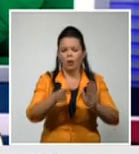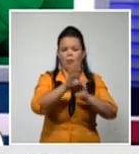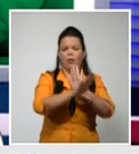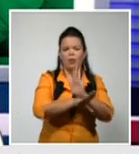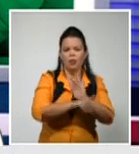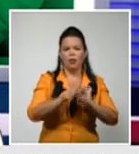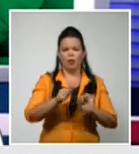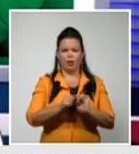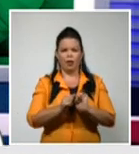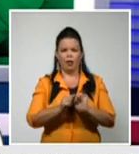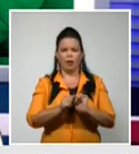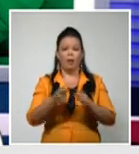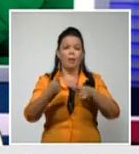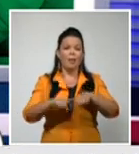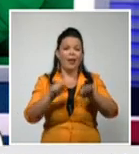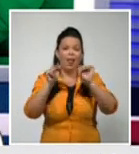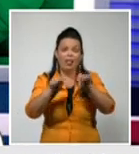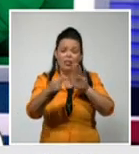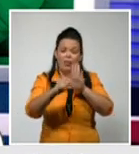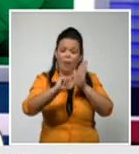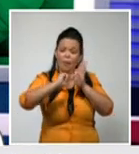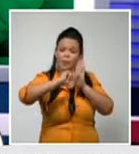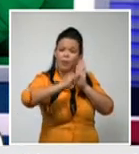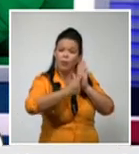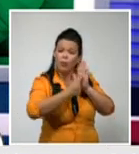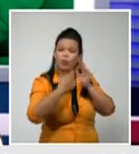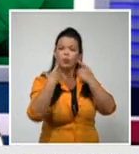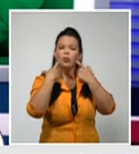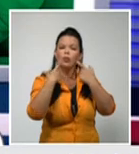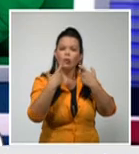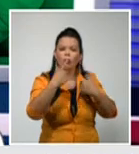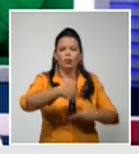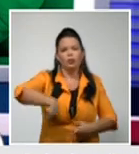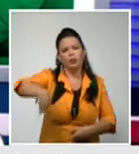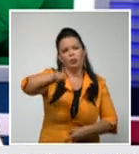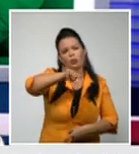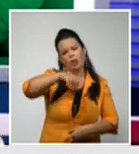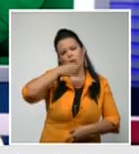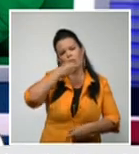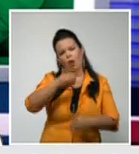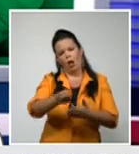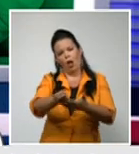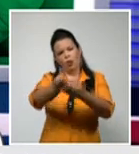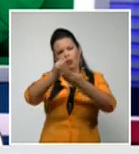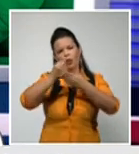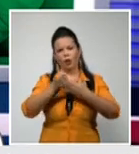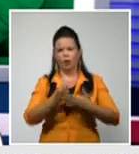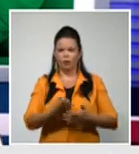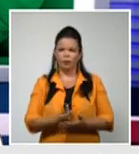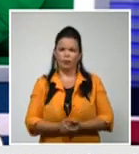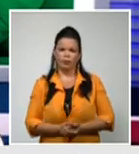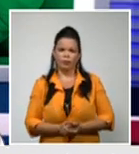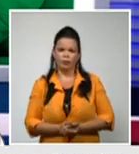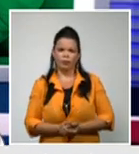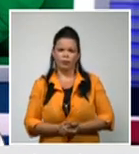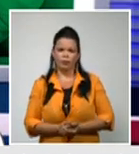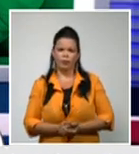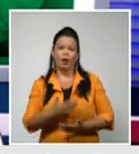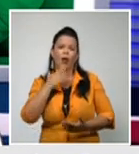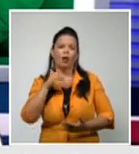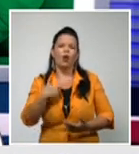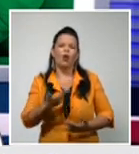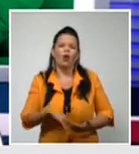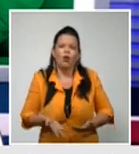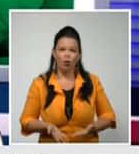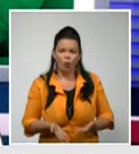elemento en el cual la población puede trabajar y tiene que trabajar, y es en la protección de los grupos